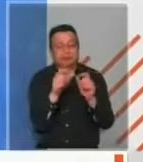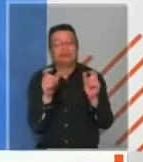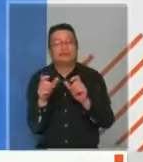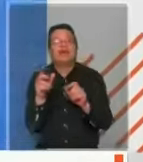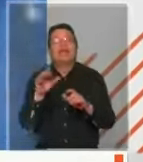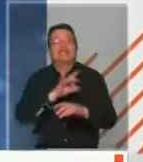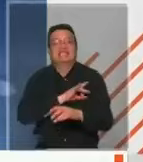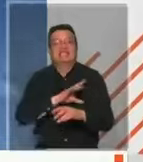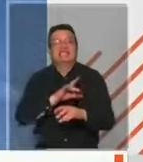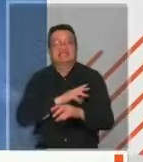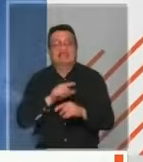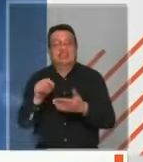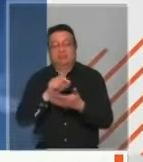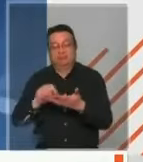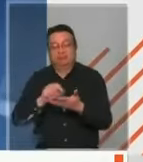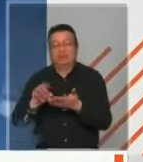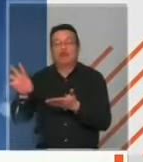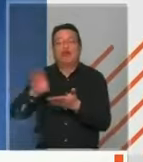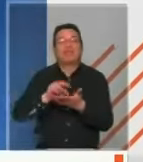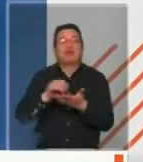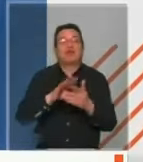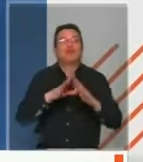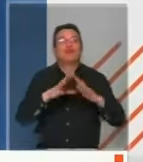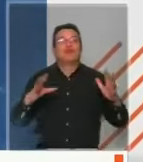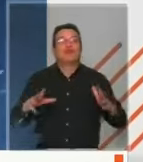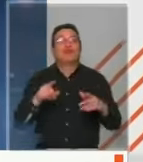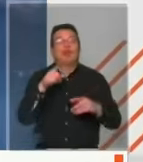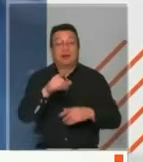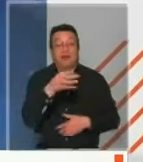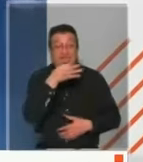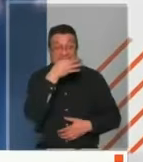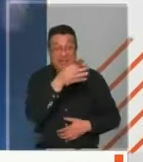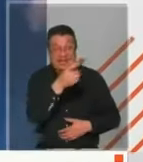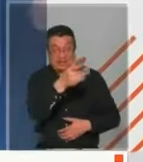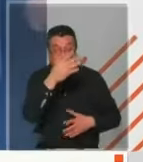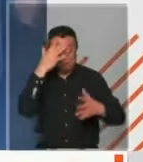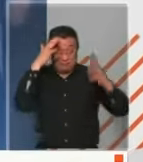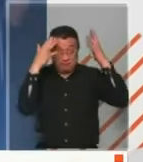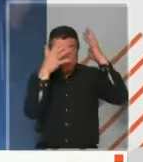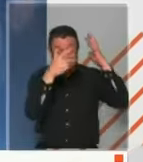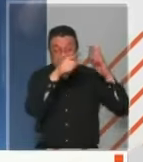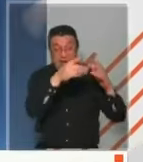chilenos en esta última publicación. Sin embargo, el vocero de gobierno descartó por completo esa acusación y dijo que